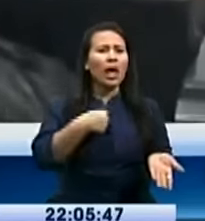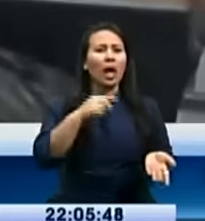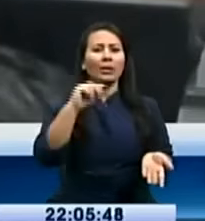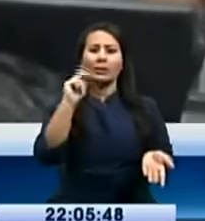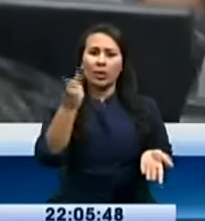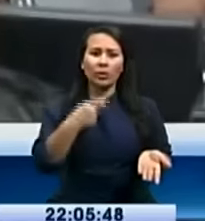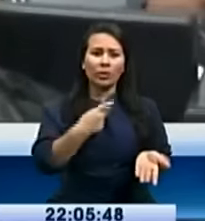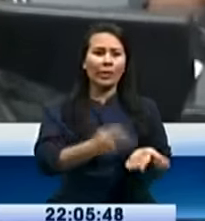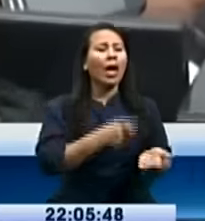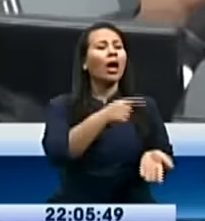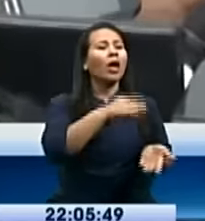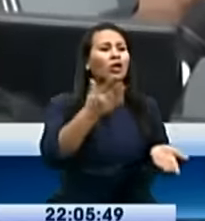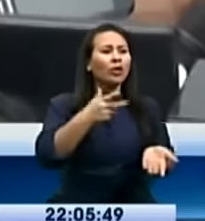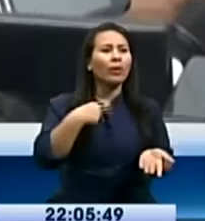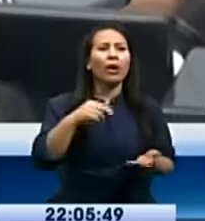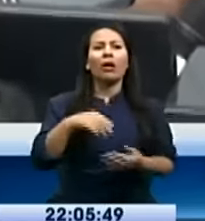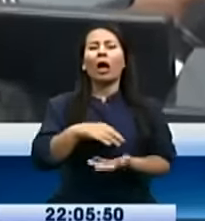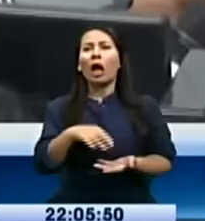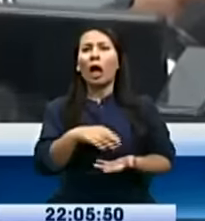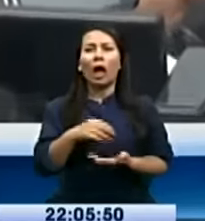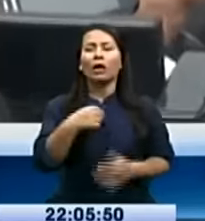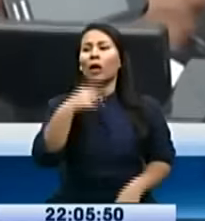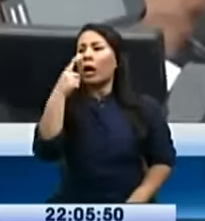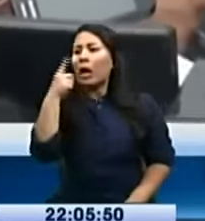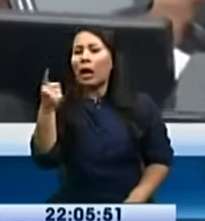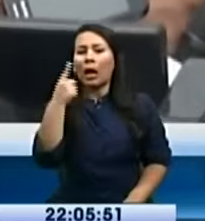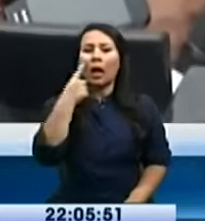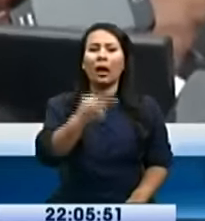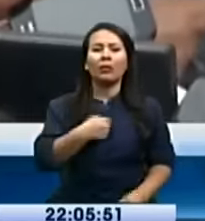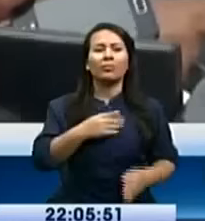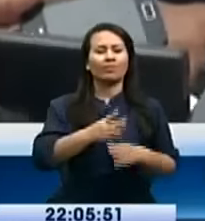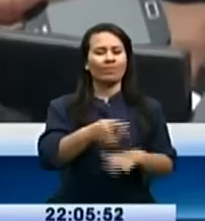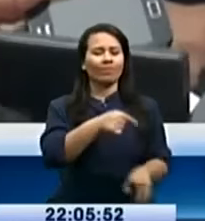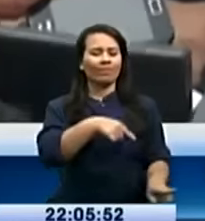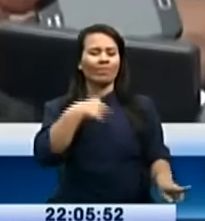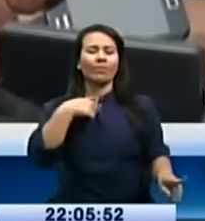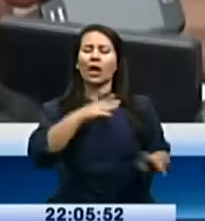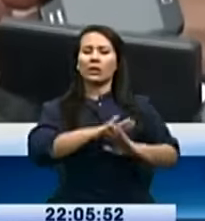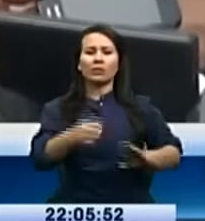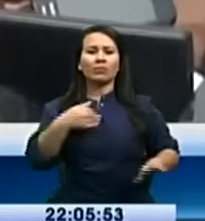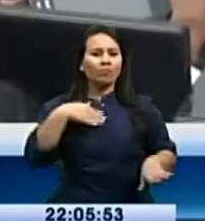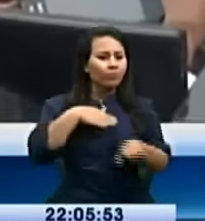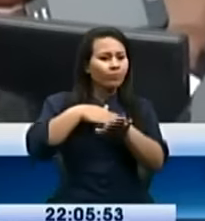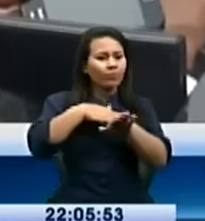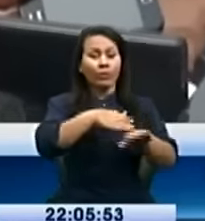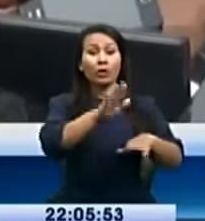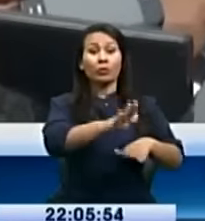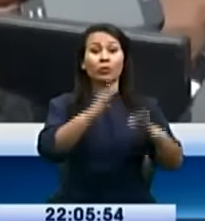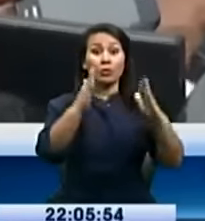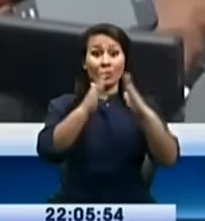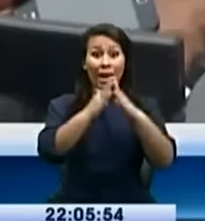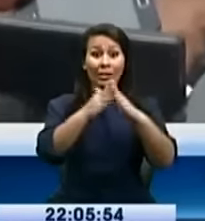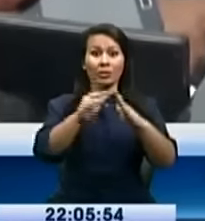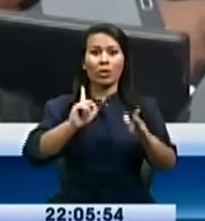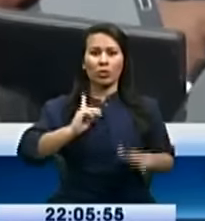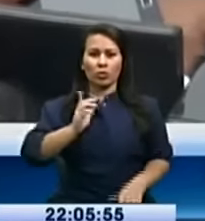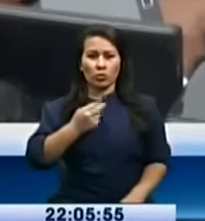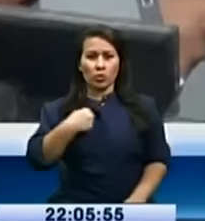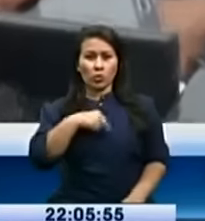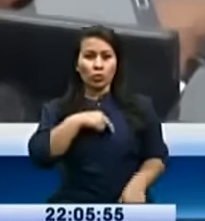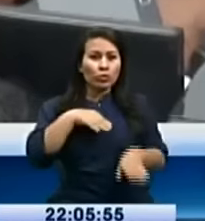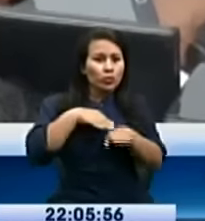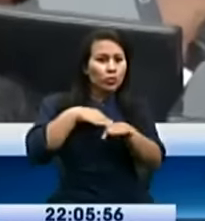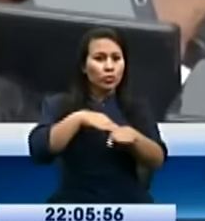segunda versión donde hubo contradicciones ya y sobre todo donde se pudo hacer el allanamiento a la vivienda. Y en el allanamiento a la vivienda se